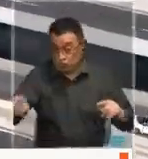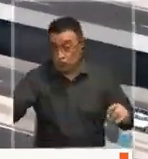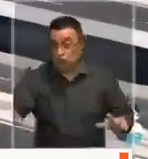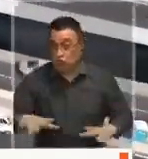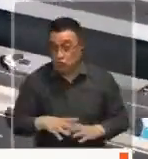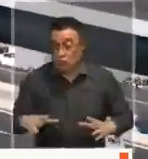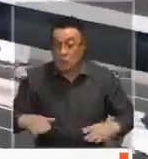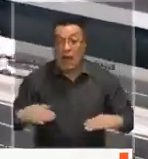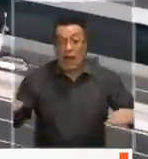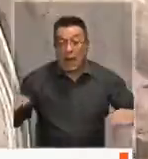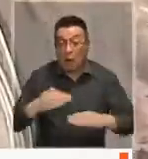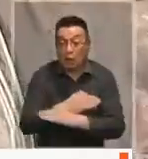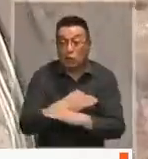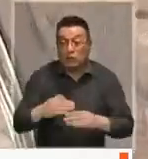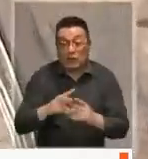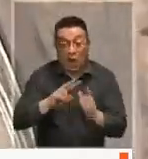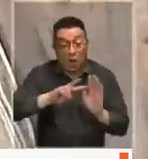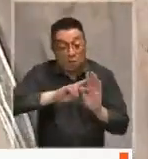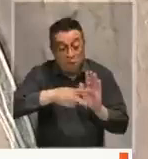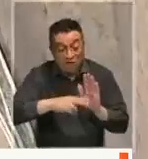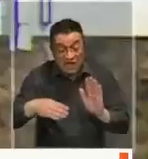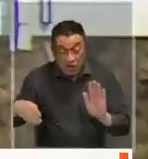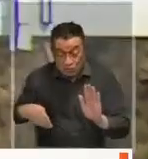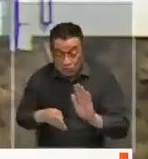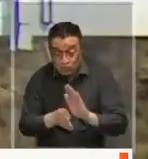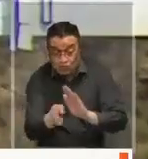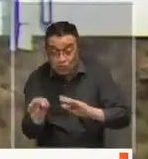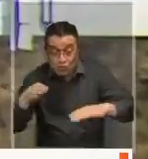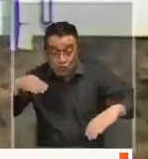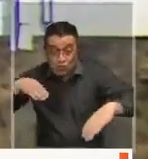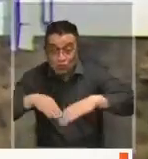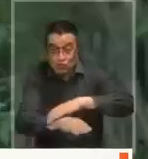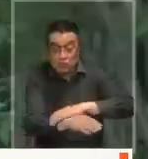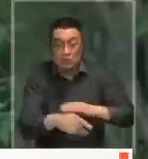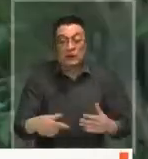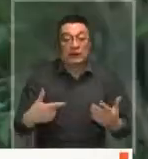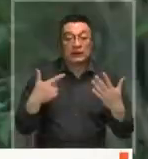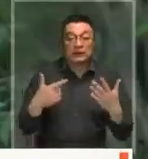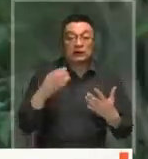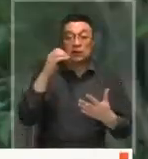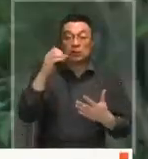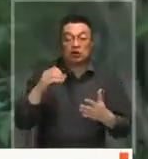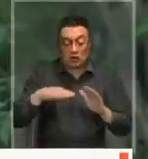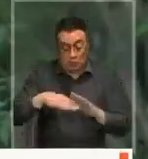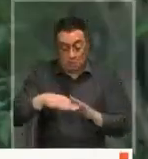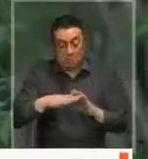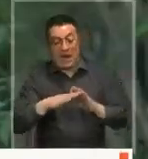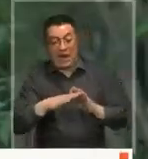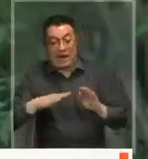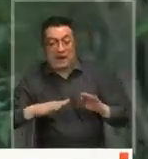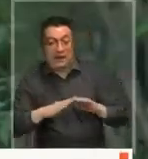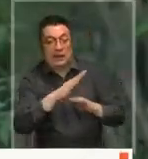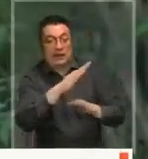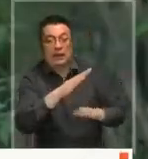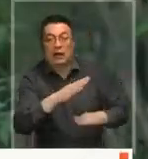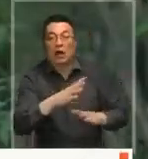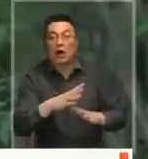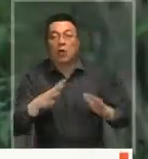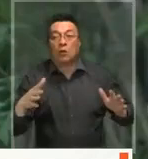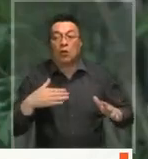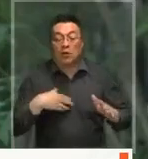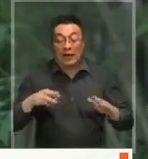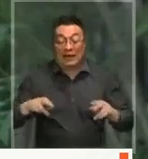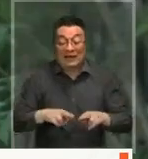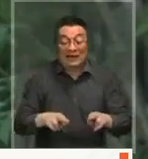La autopista, al modificar ese túnel, sube en 7% de pendiente y se acerca mucho al río